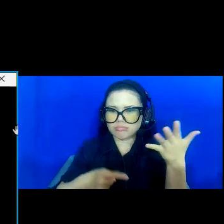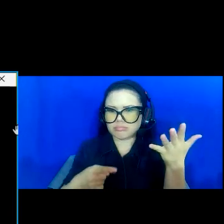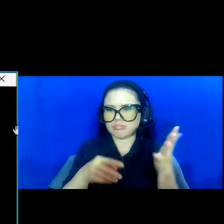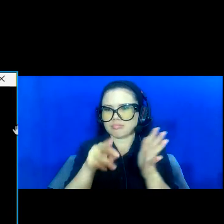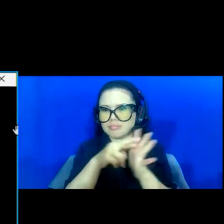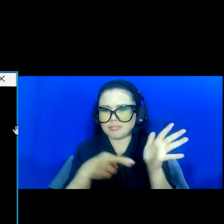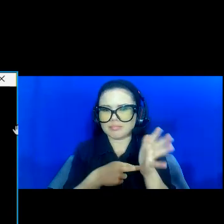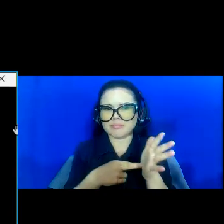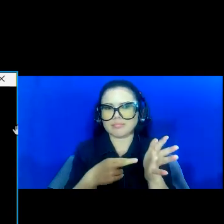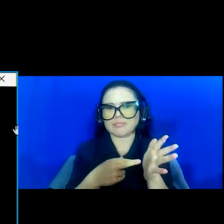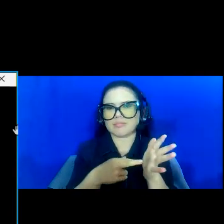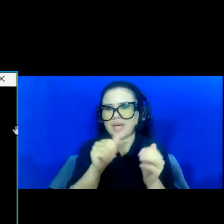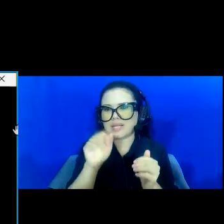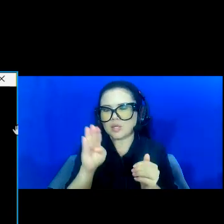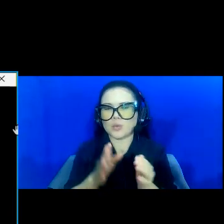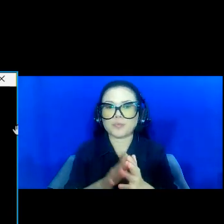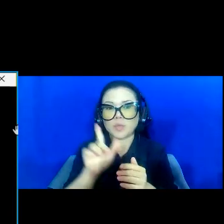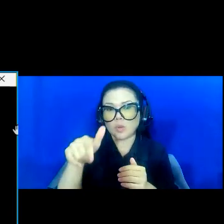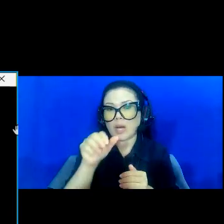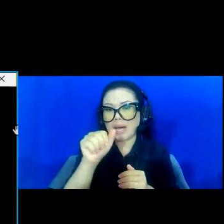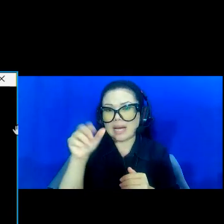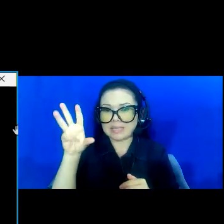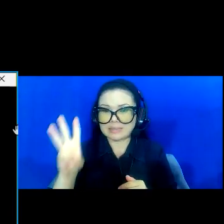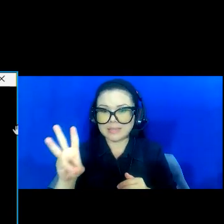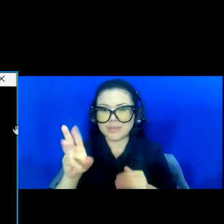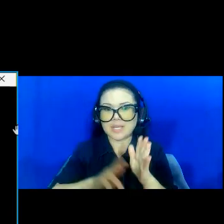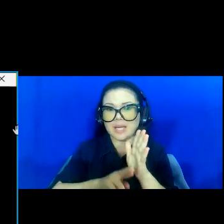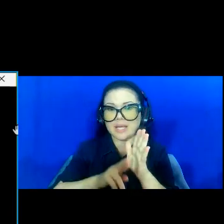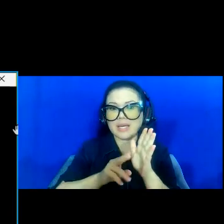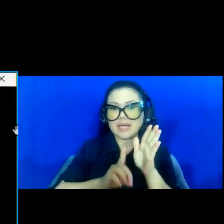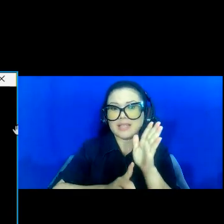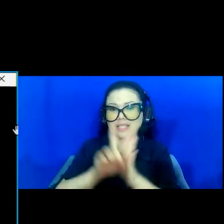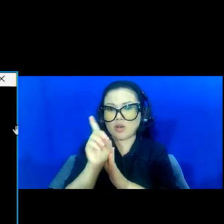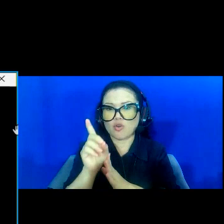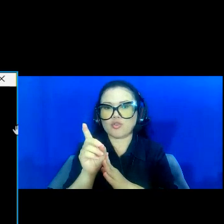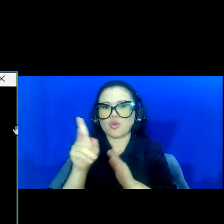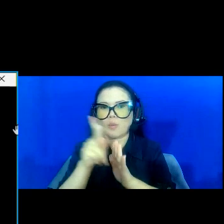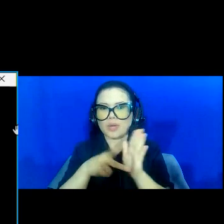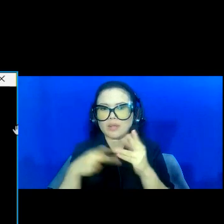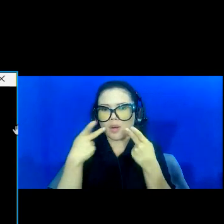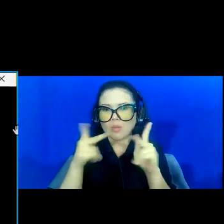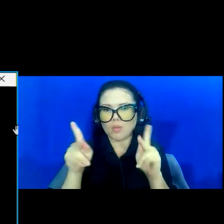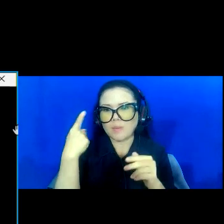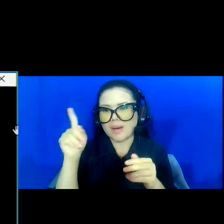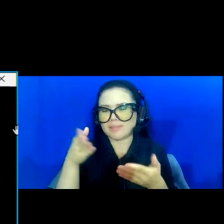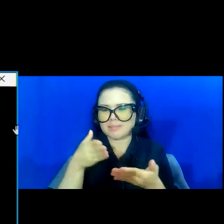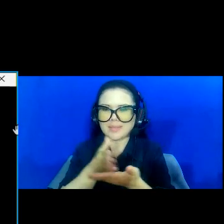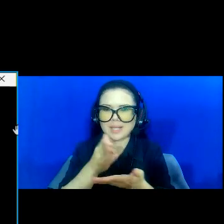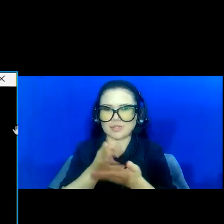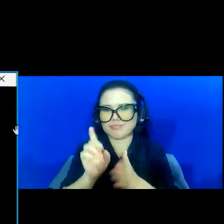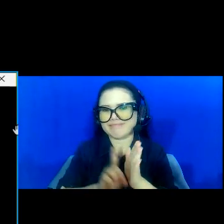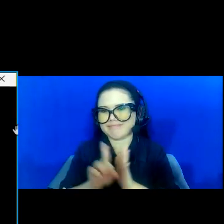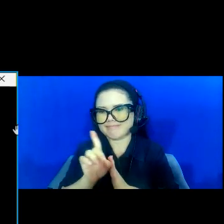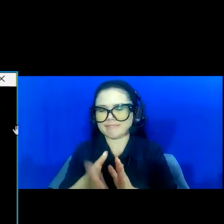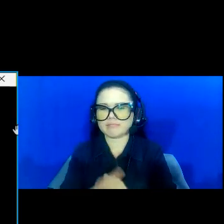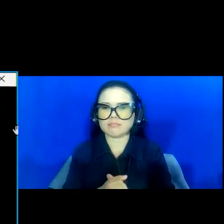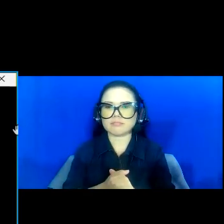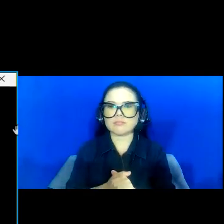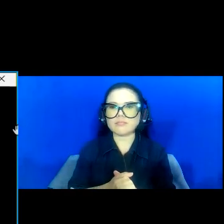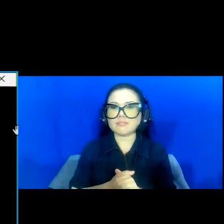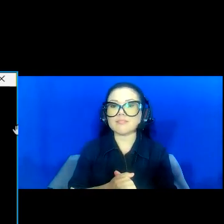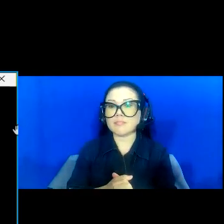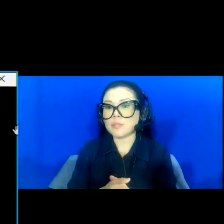los derechos de las personas con tubo y pus. Así que les dejo por aquí a Carlos. Gracias, Alani. Buenas tardes a todos. Es gusto tener a